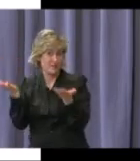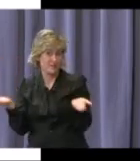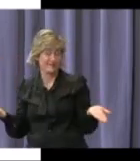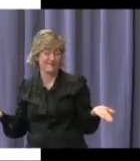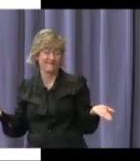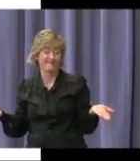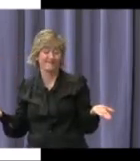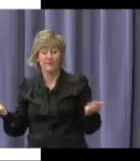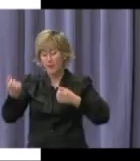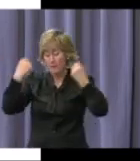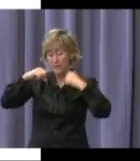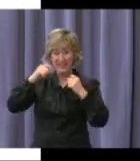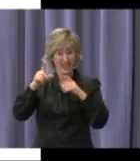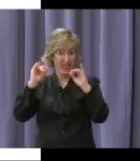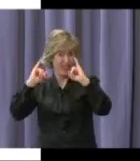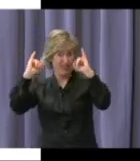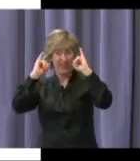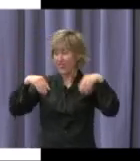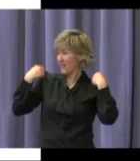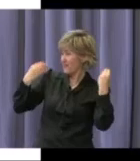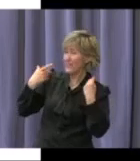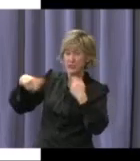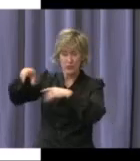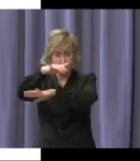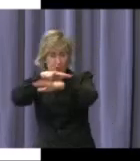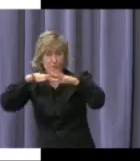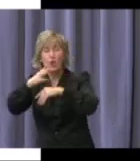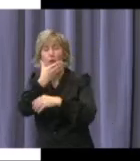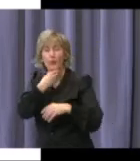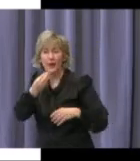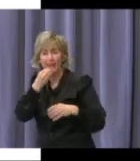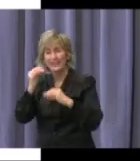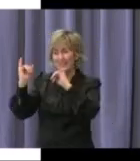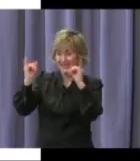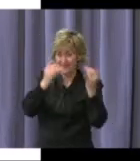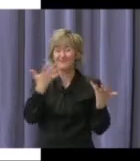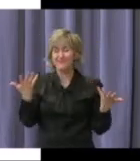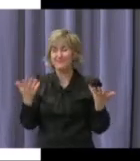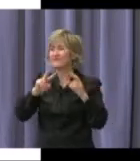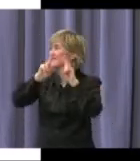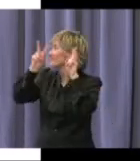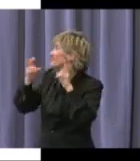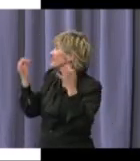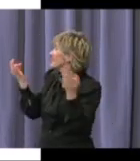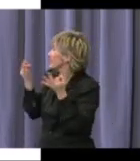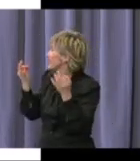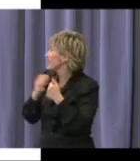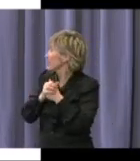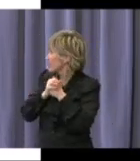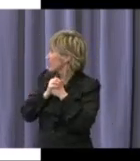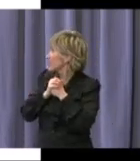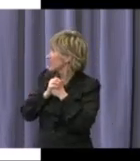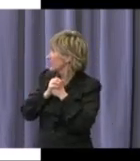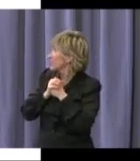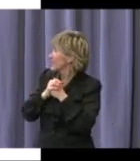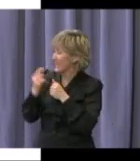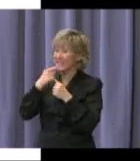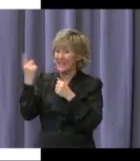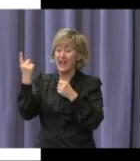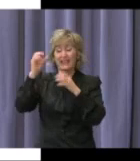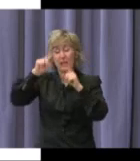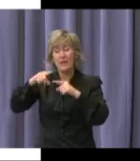regla de inversión, que es algo tan bonito, tan divertido también. ¿Qué es la regla de inversión? Que vale además para el lenguaje y para las